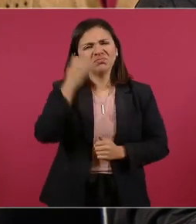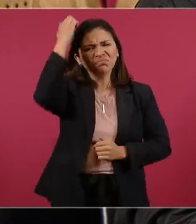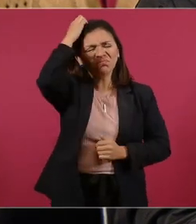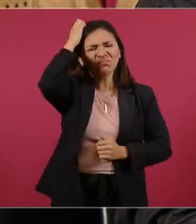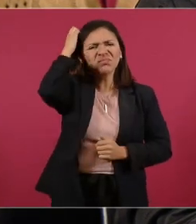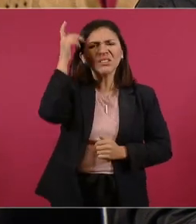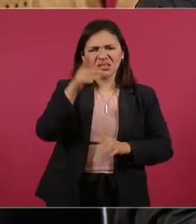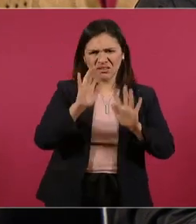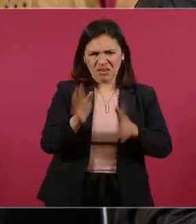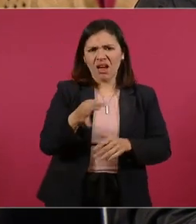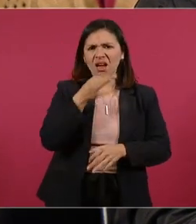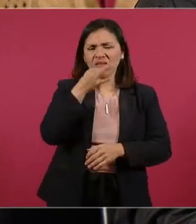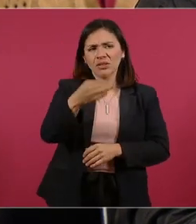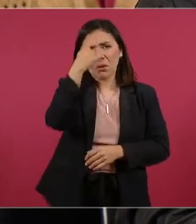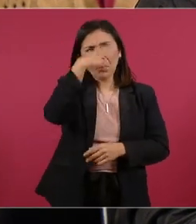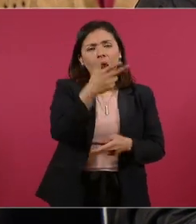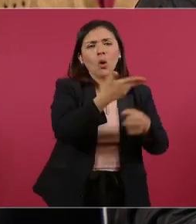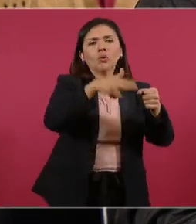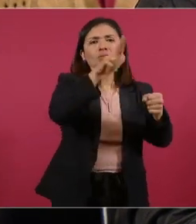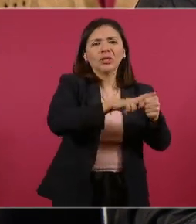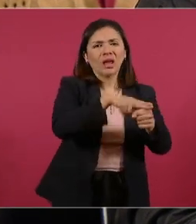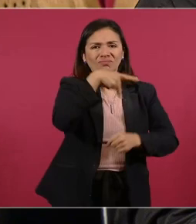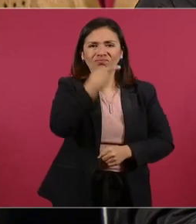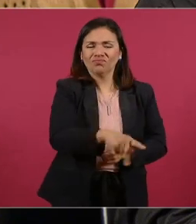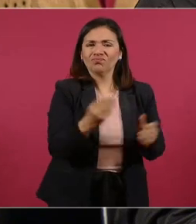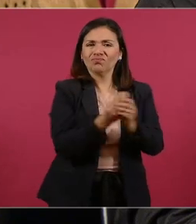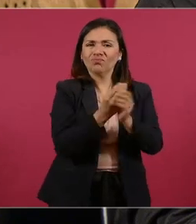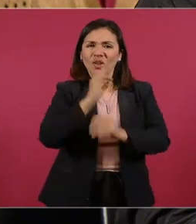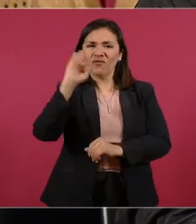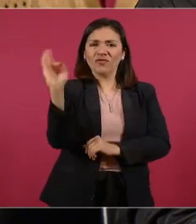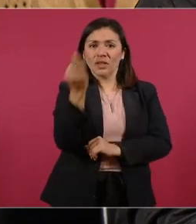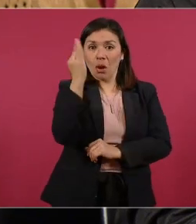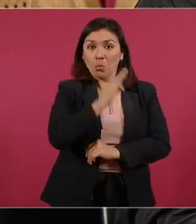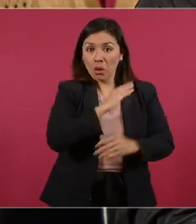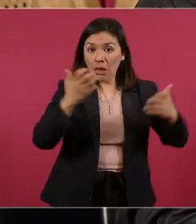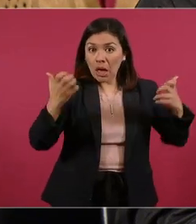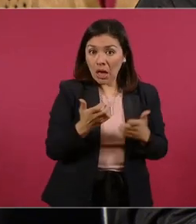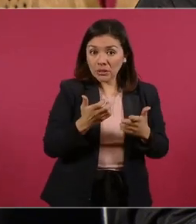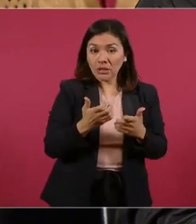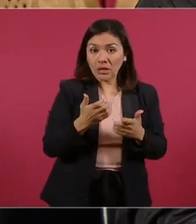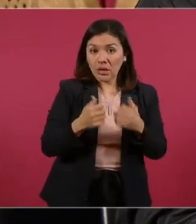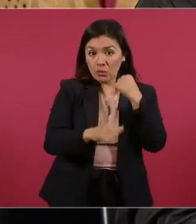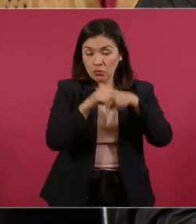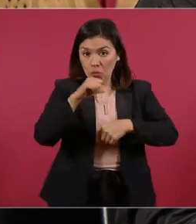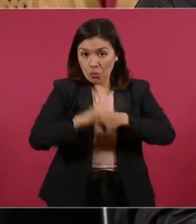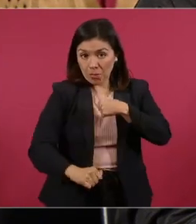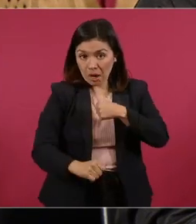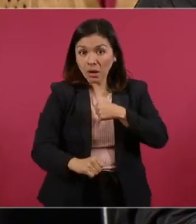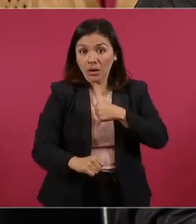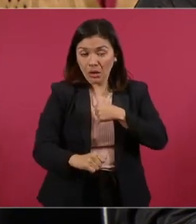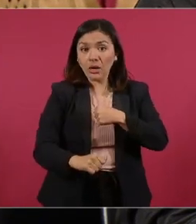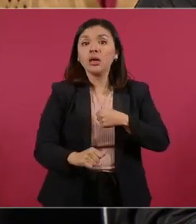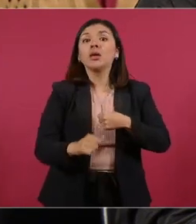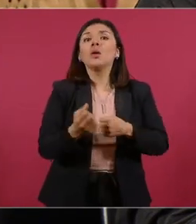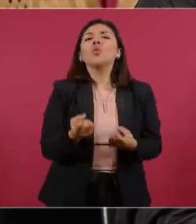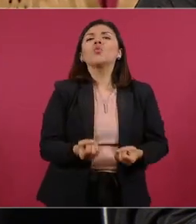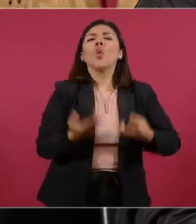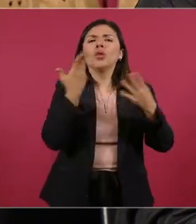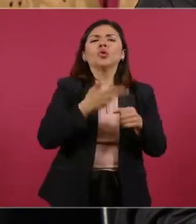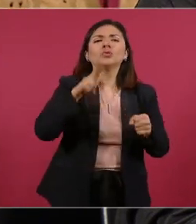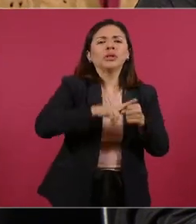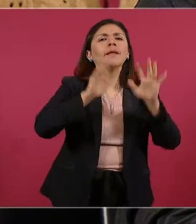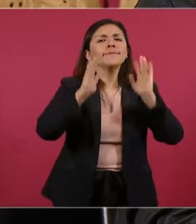instruido a que los hospitales del régimen federal tengan condiciones para realizar estas intervenciones y cuántos ya cuentan con este